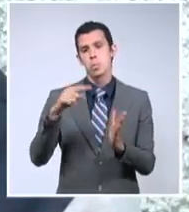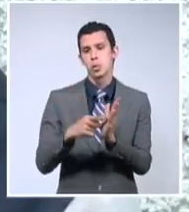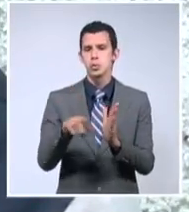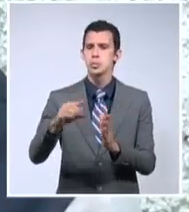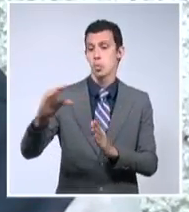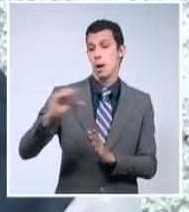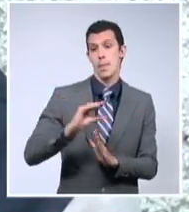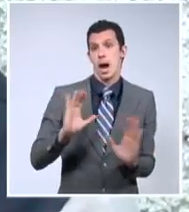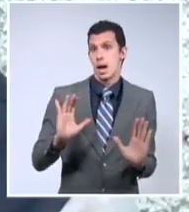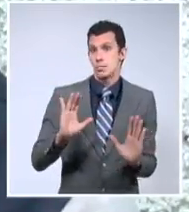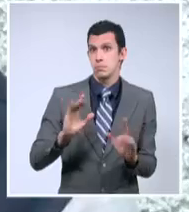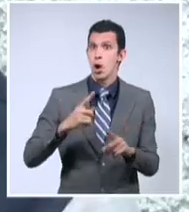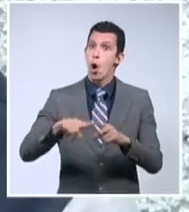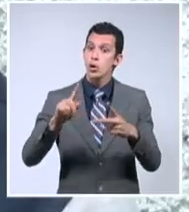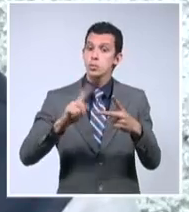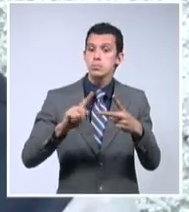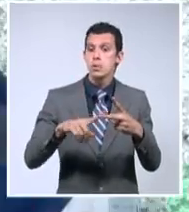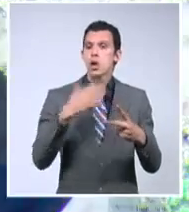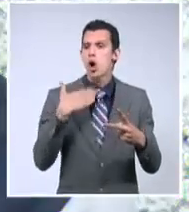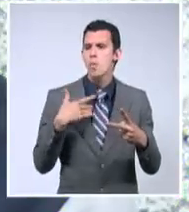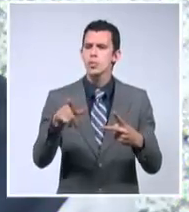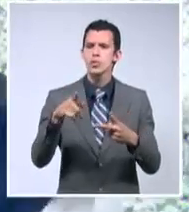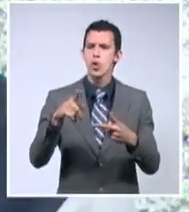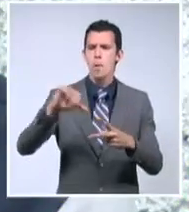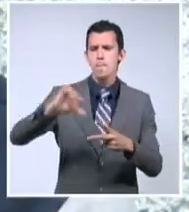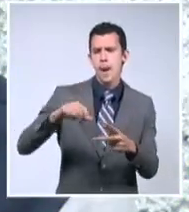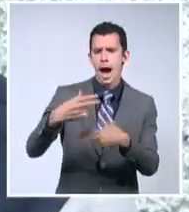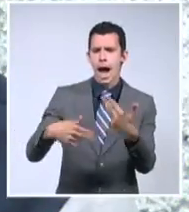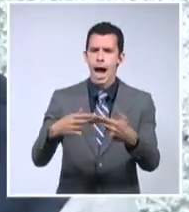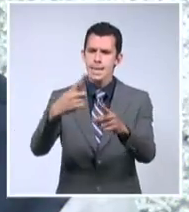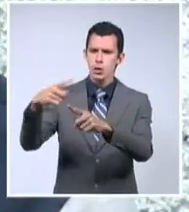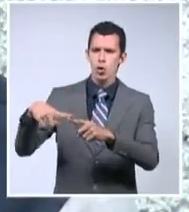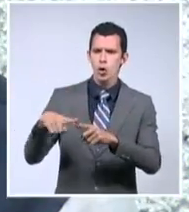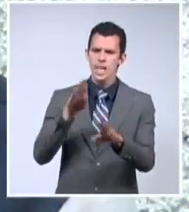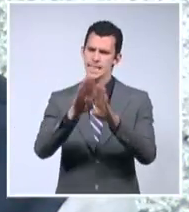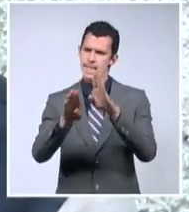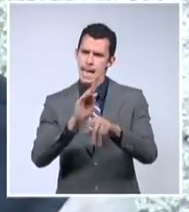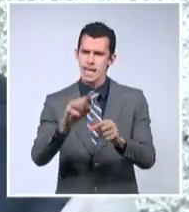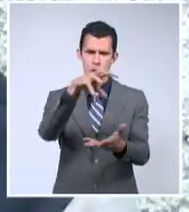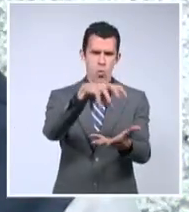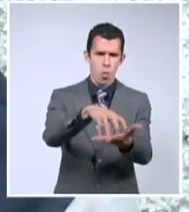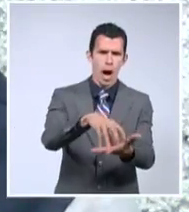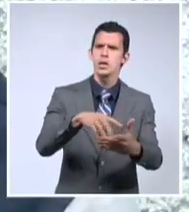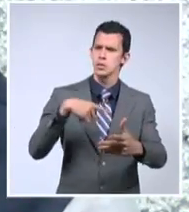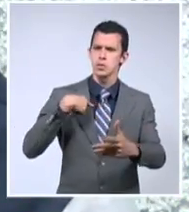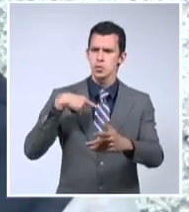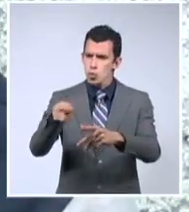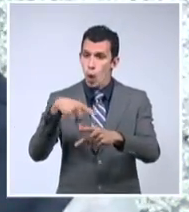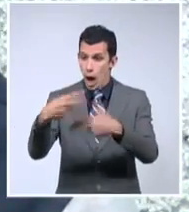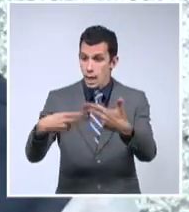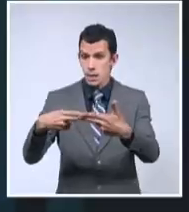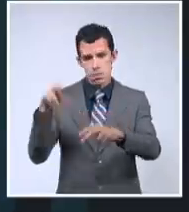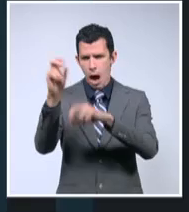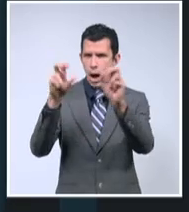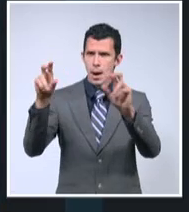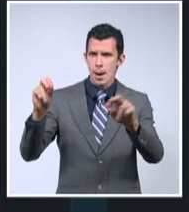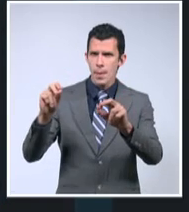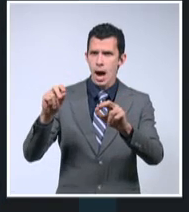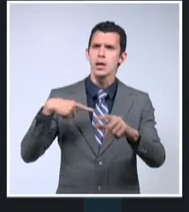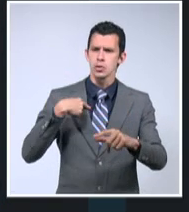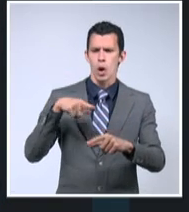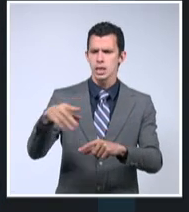él me mandara, yo no tenía que pagar. Que él me mandaba a montarla ahí. Kiki Naranjo. Es